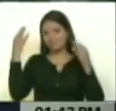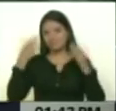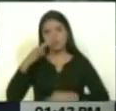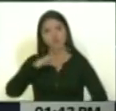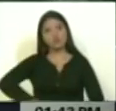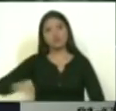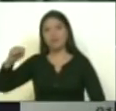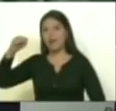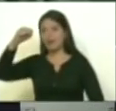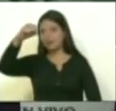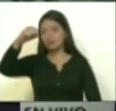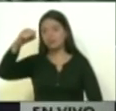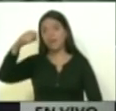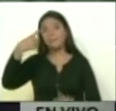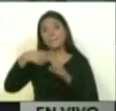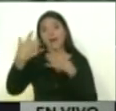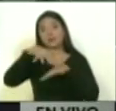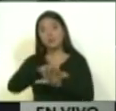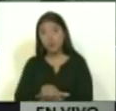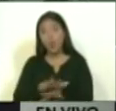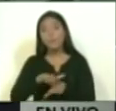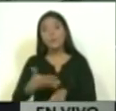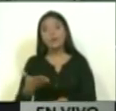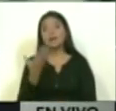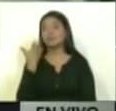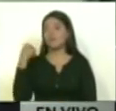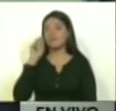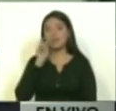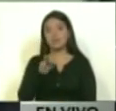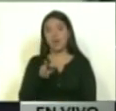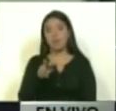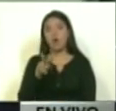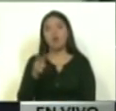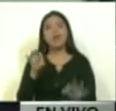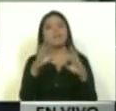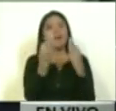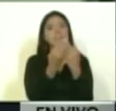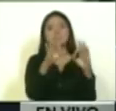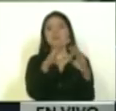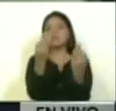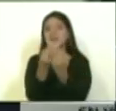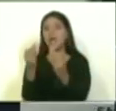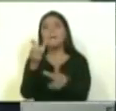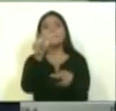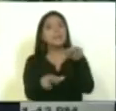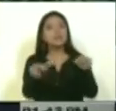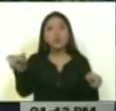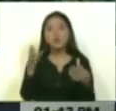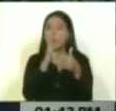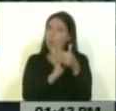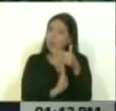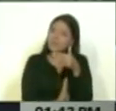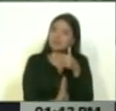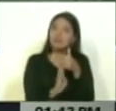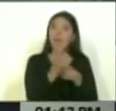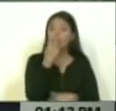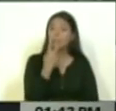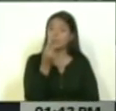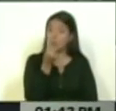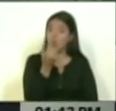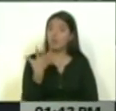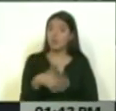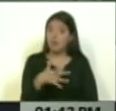socialista y de inclusión. Porque ahí veíamos, era los familiares de gente humilde, gente de bajos recursos,